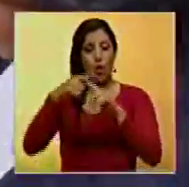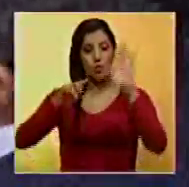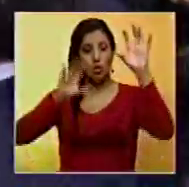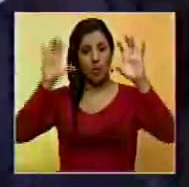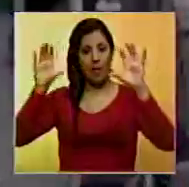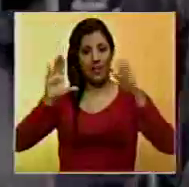países de américa